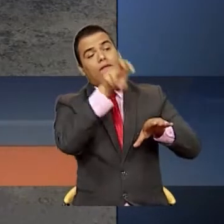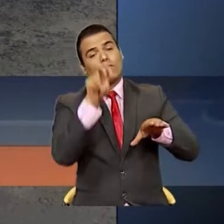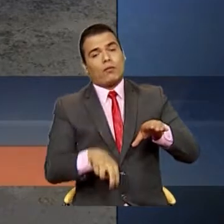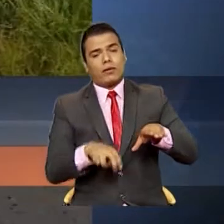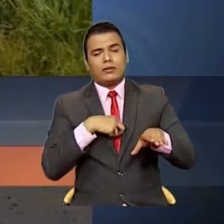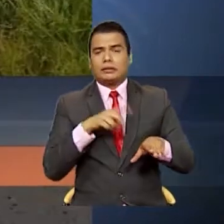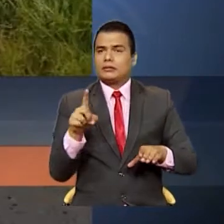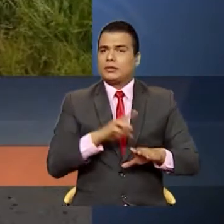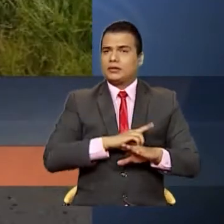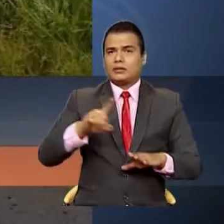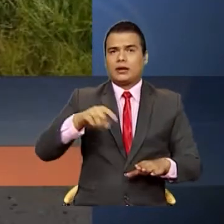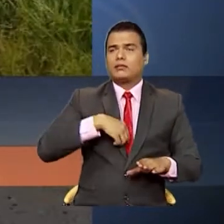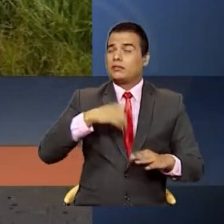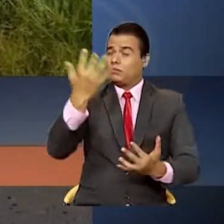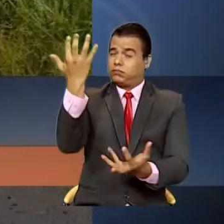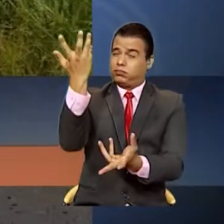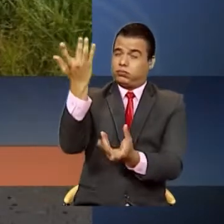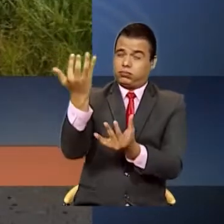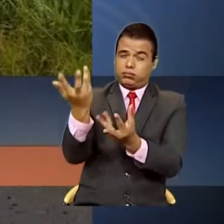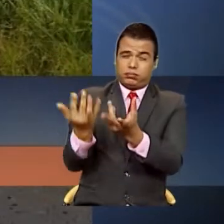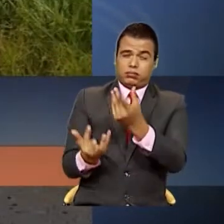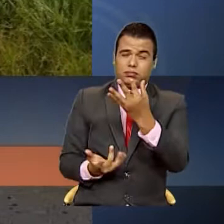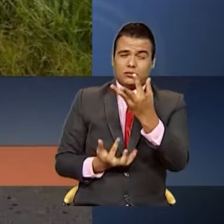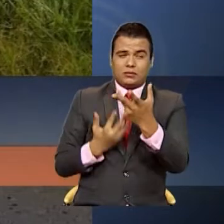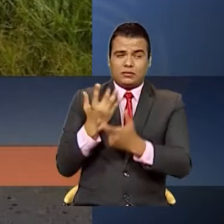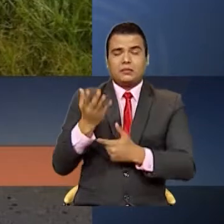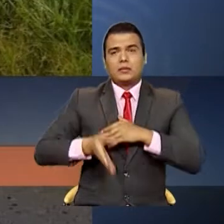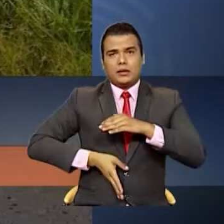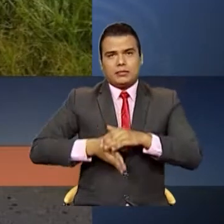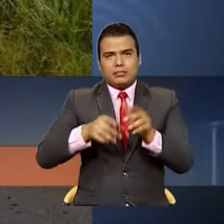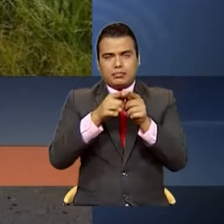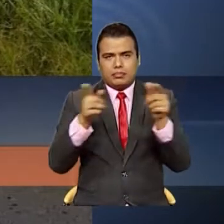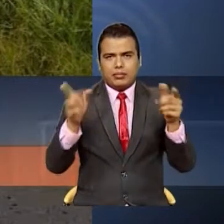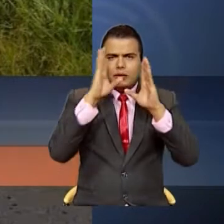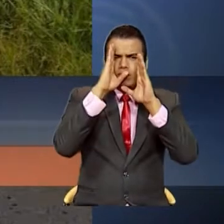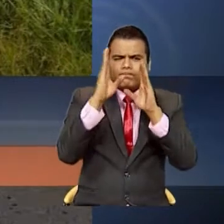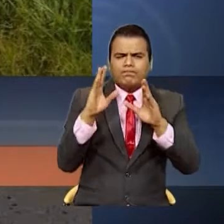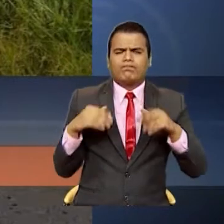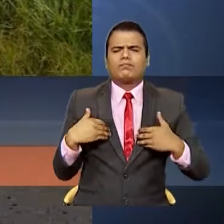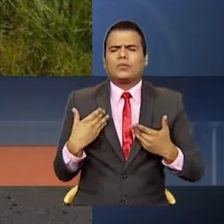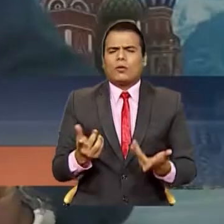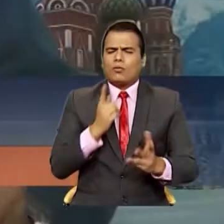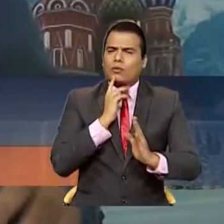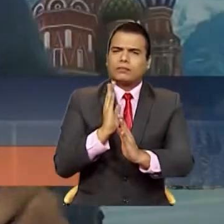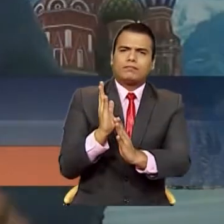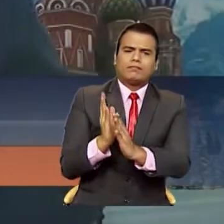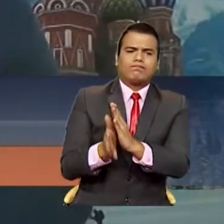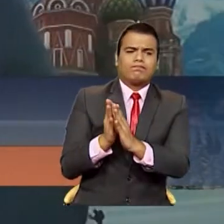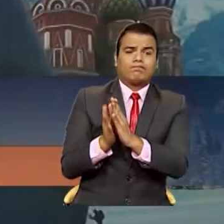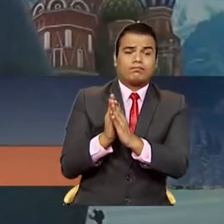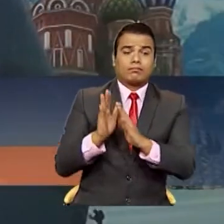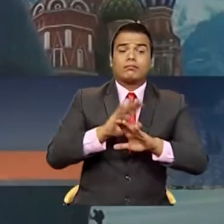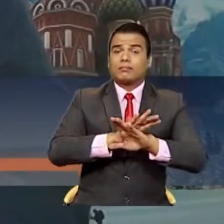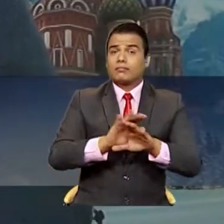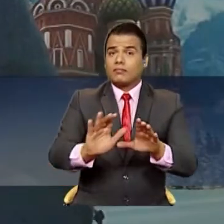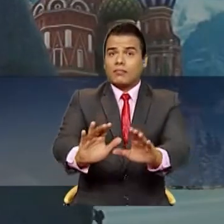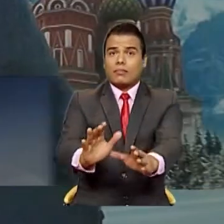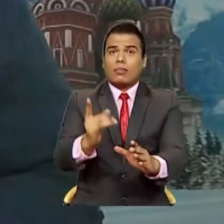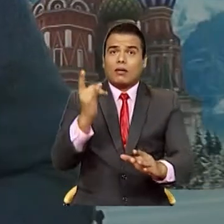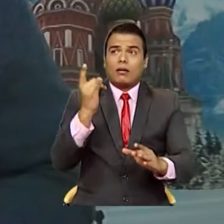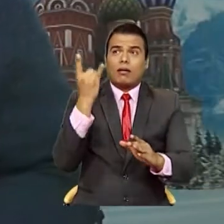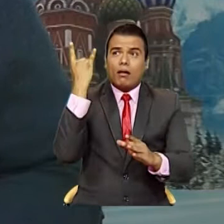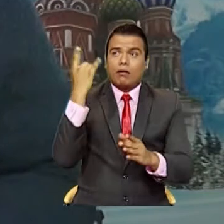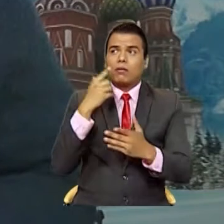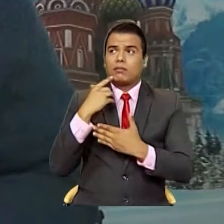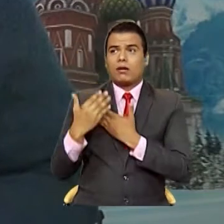y procedieron a incinerarlo. Seguiremos atentos al desarrollo de esta información, sobre la cual no se han querido referir